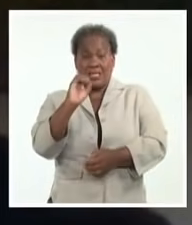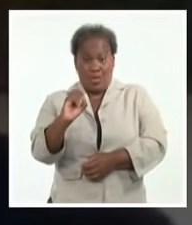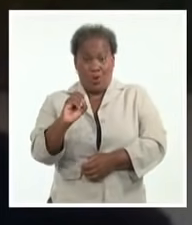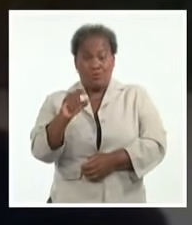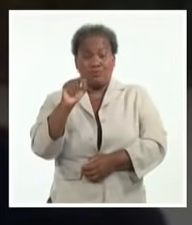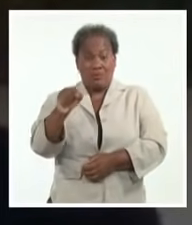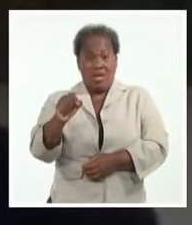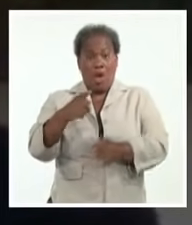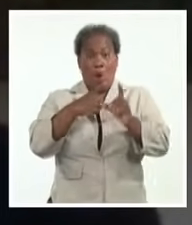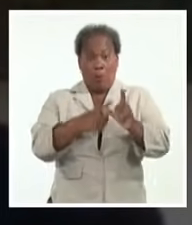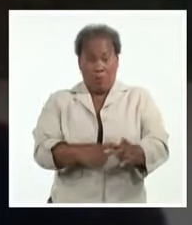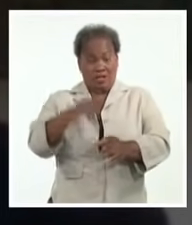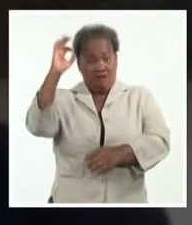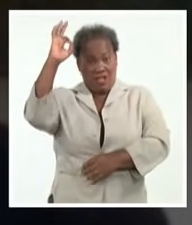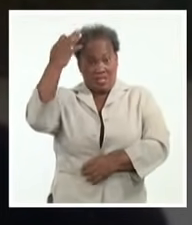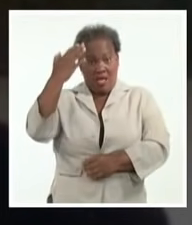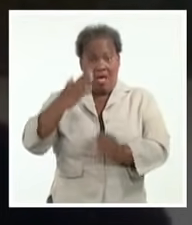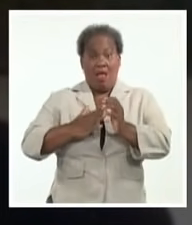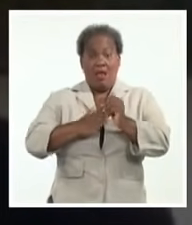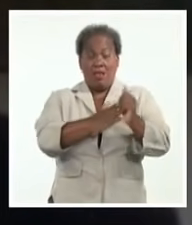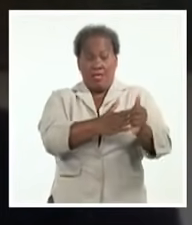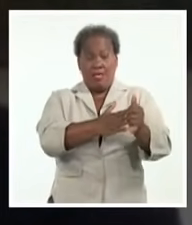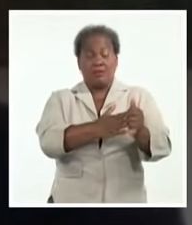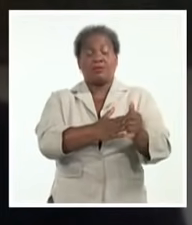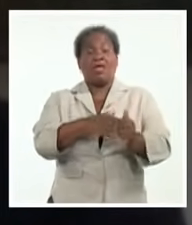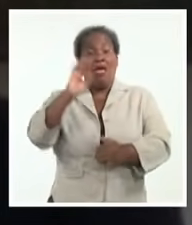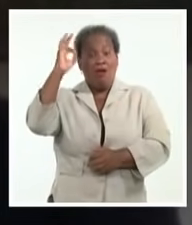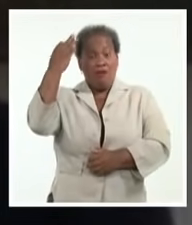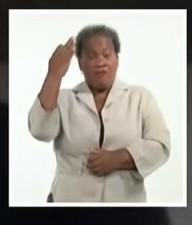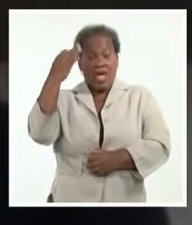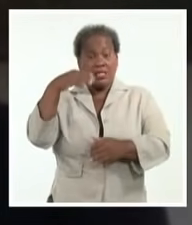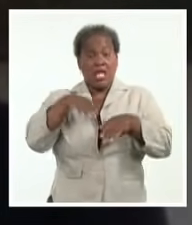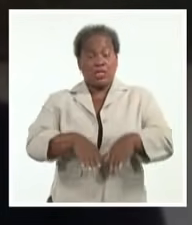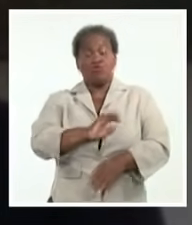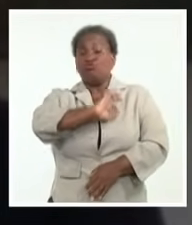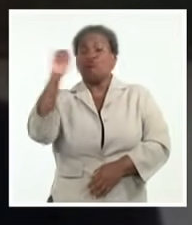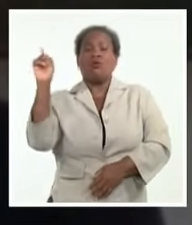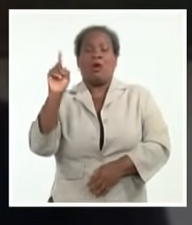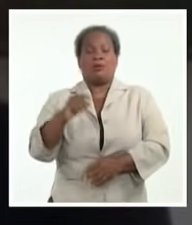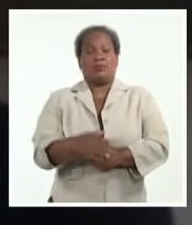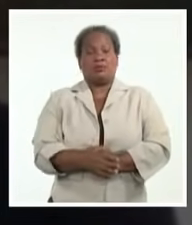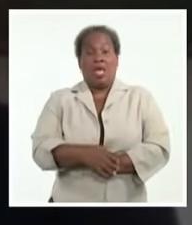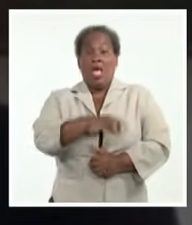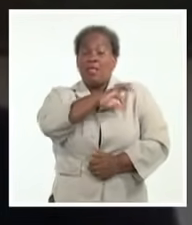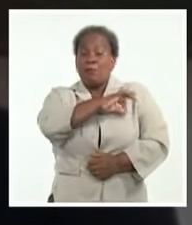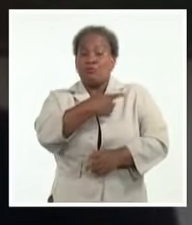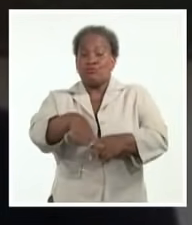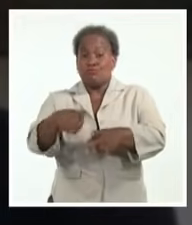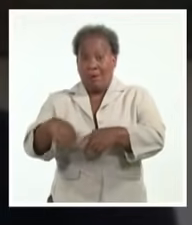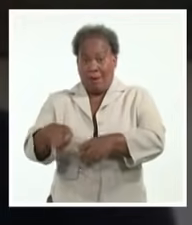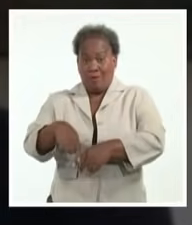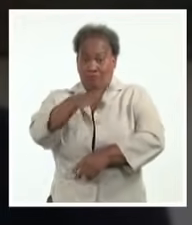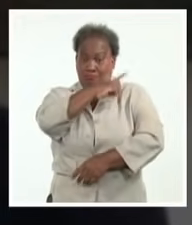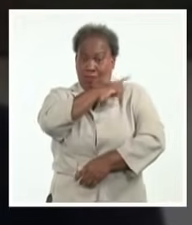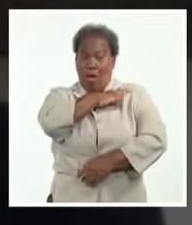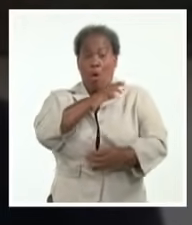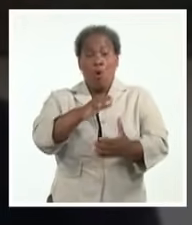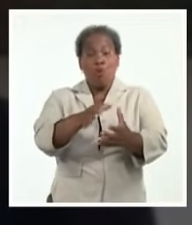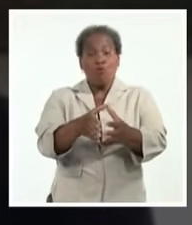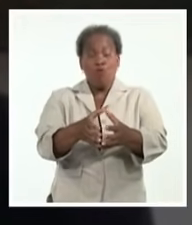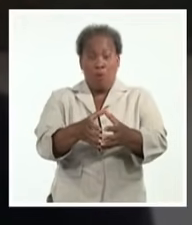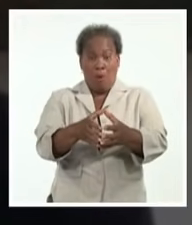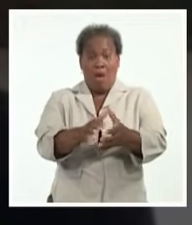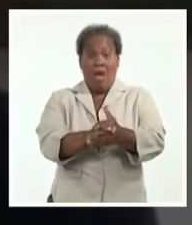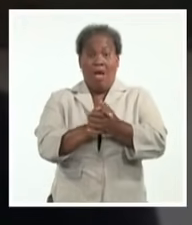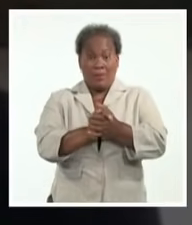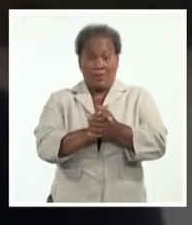el líder del movimiento Francia Insumisa, diputados, los directivos del Grupo de Amistad Francia-Cuba